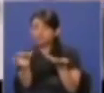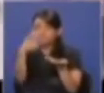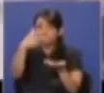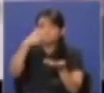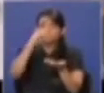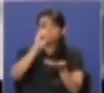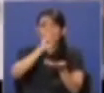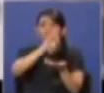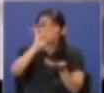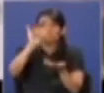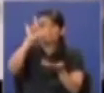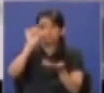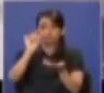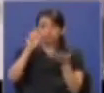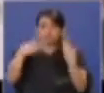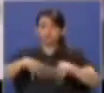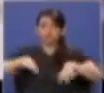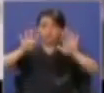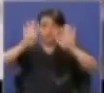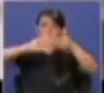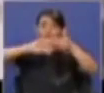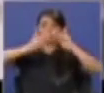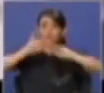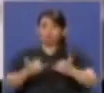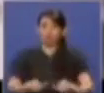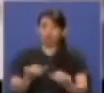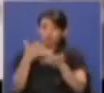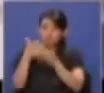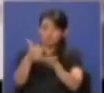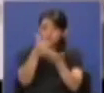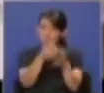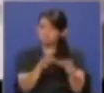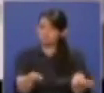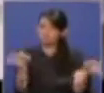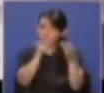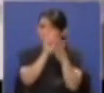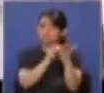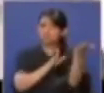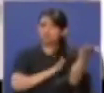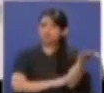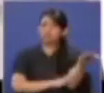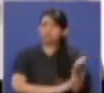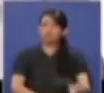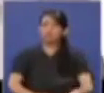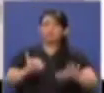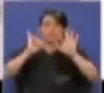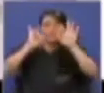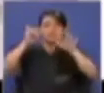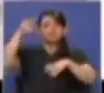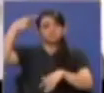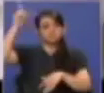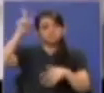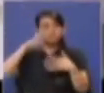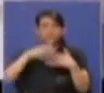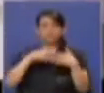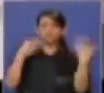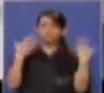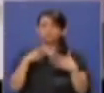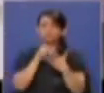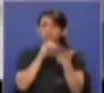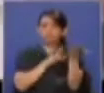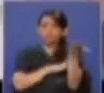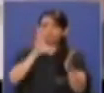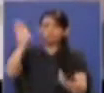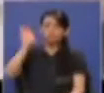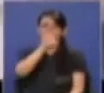en las comunidades que ahora se benefician de un importante proyecto de casi 6 millones de dólares que se han